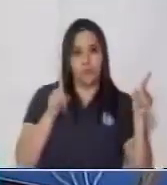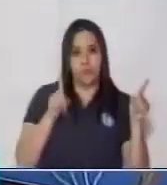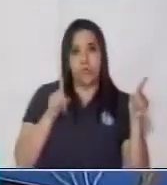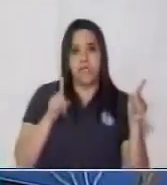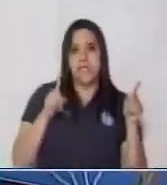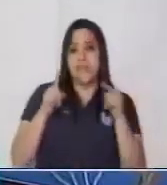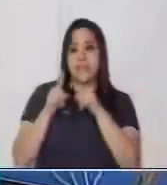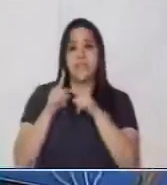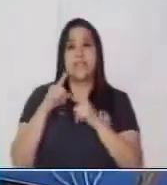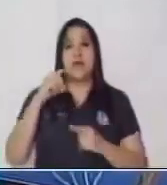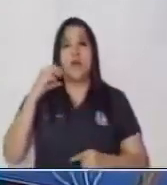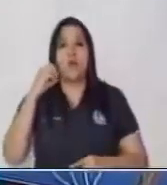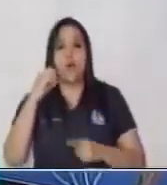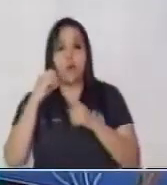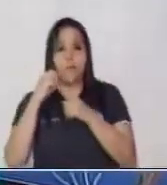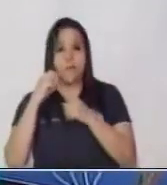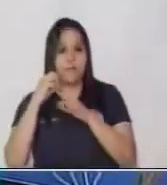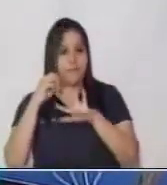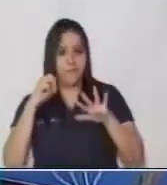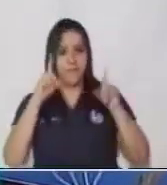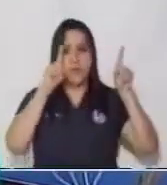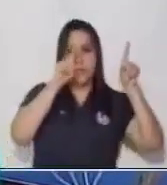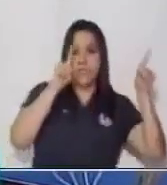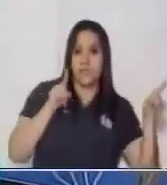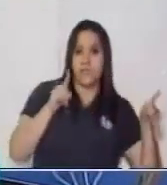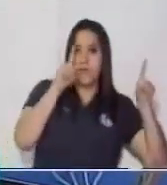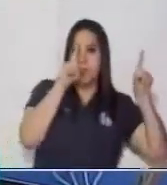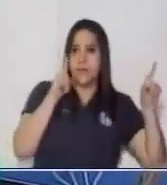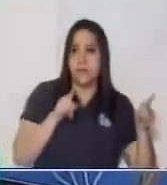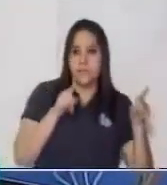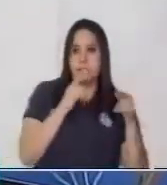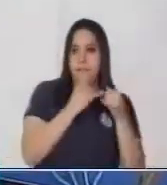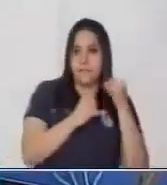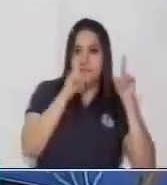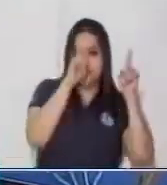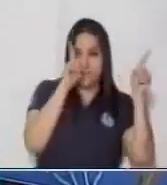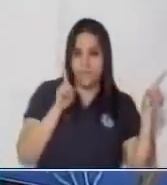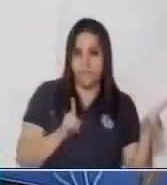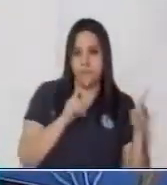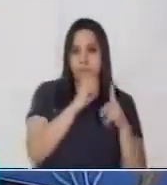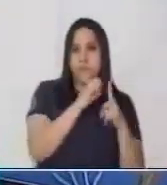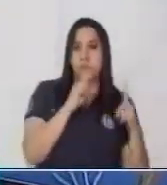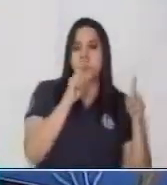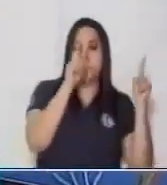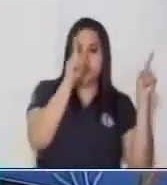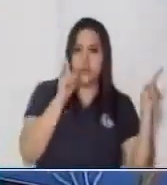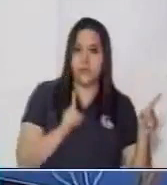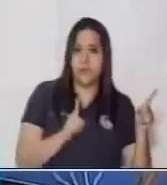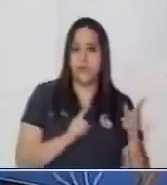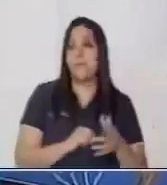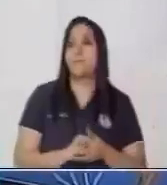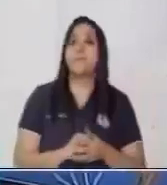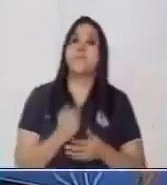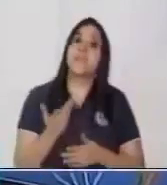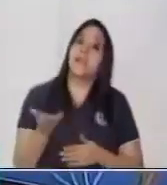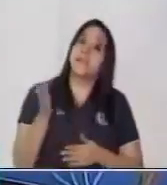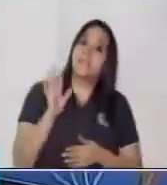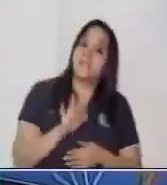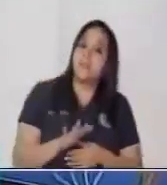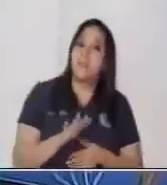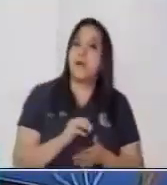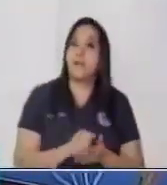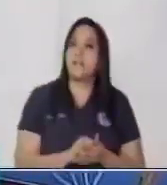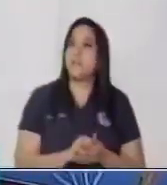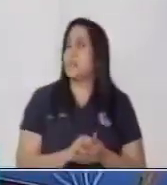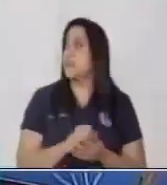coordinante. Entonces hasta acá finaliza mi primera proposición. proposición. Luego pasamos